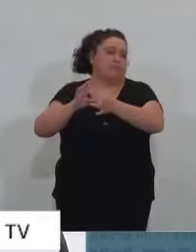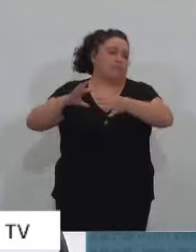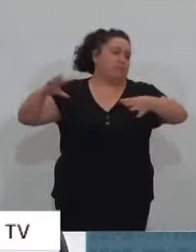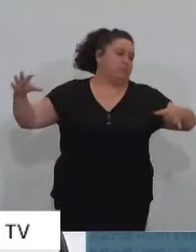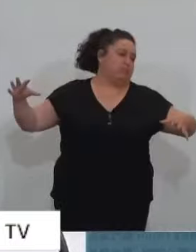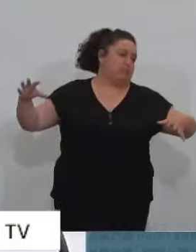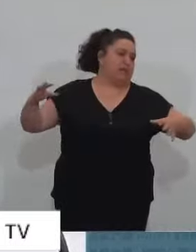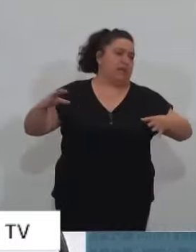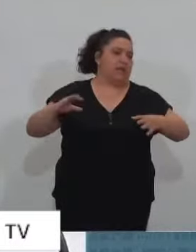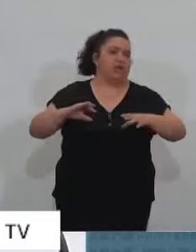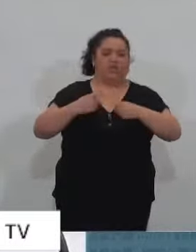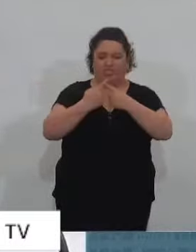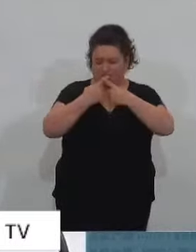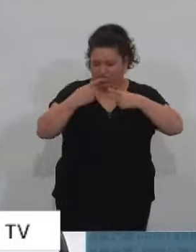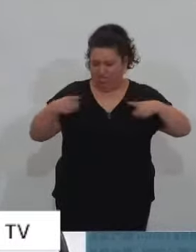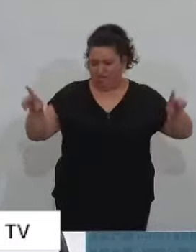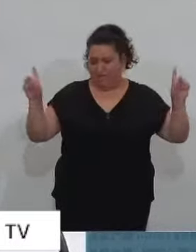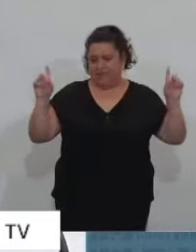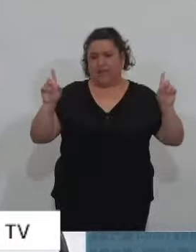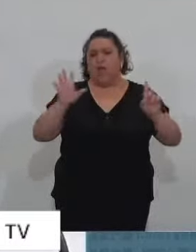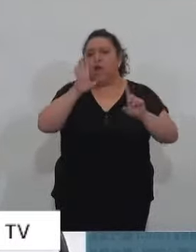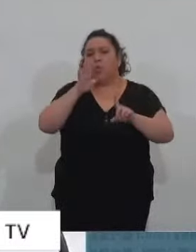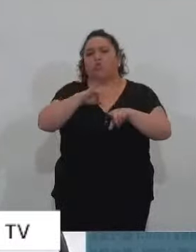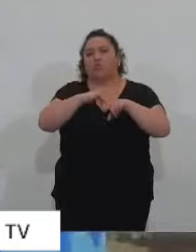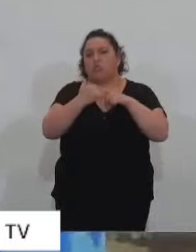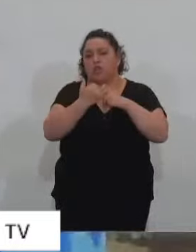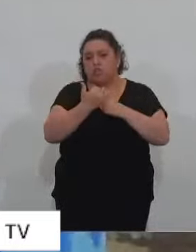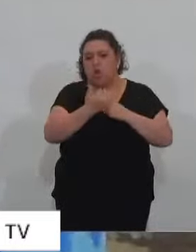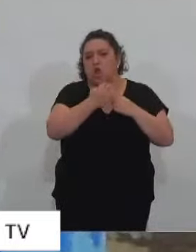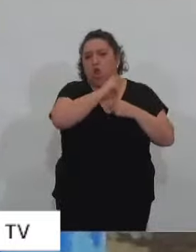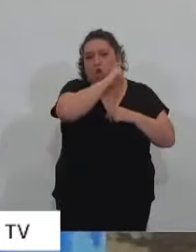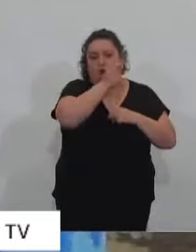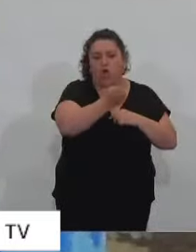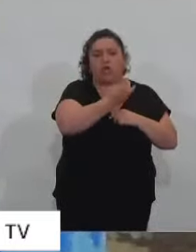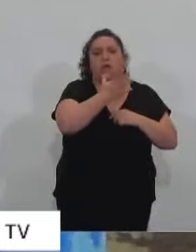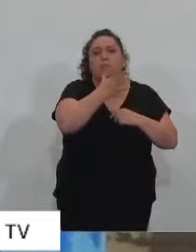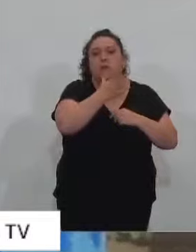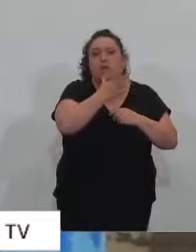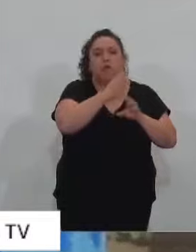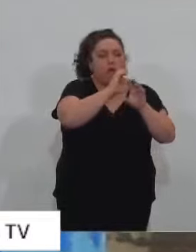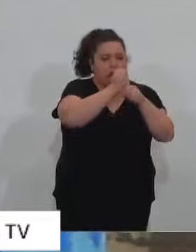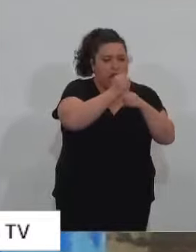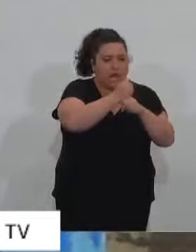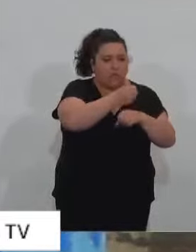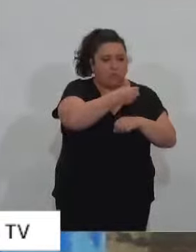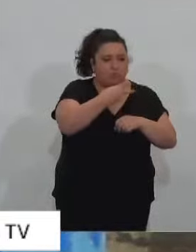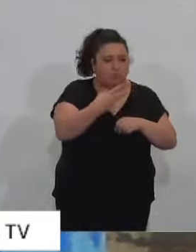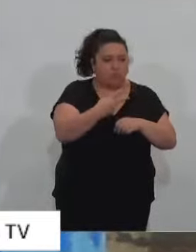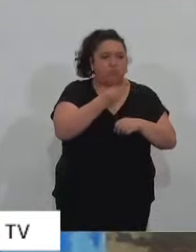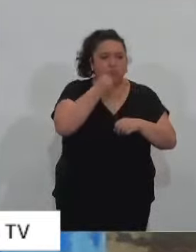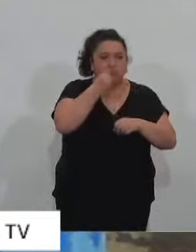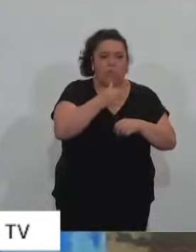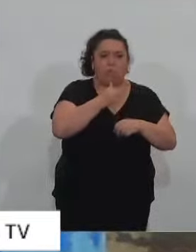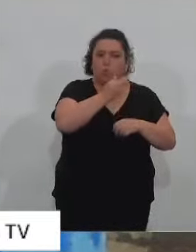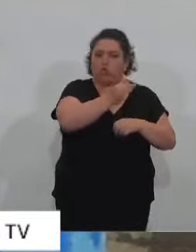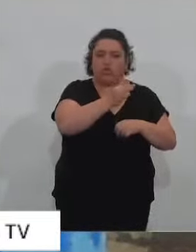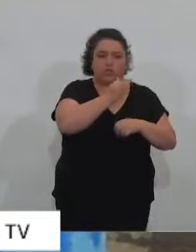circunstancias, pero las analíticas están respondiendo y están respondiendo muy bien. El grado de turbidez, yo llegué a hacer un comentario el día que se declaró hasta para el